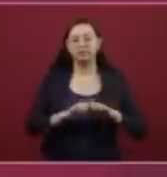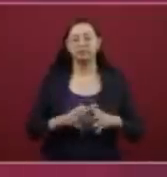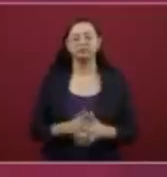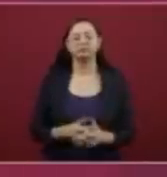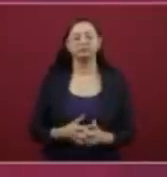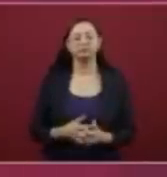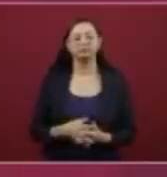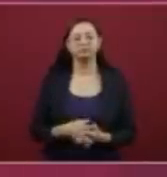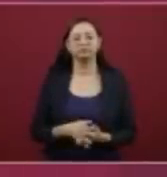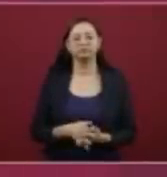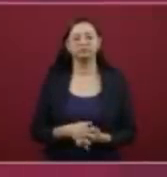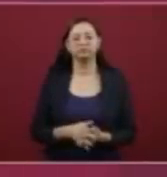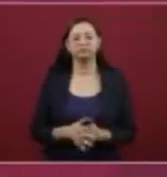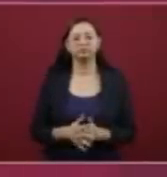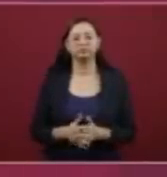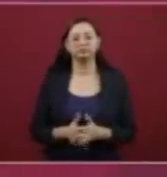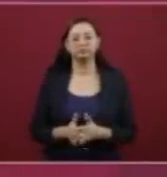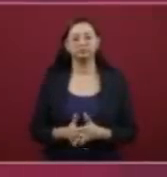para